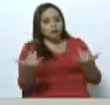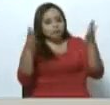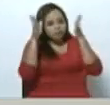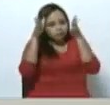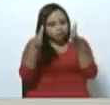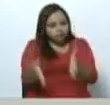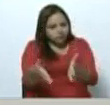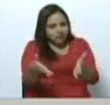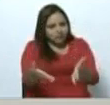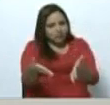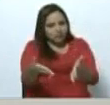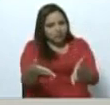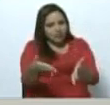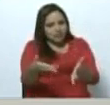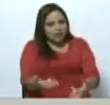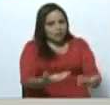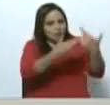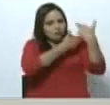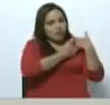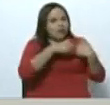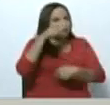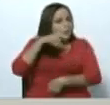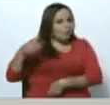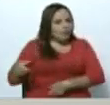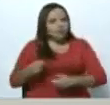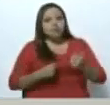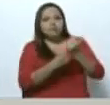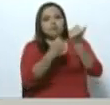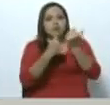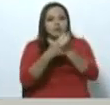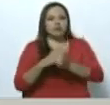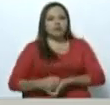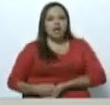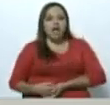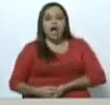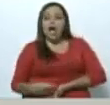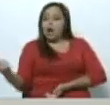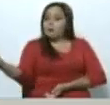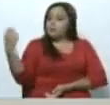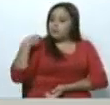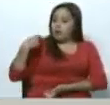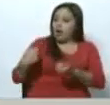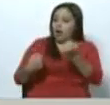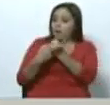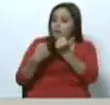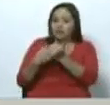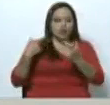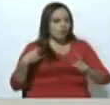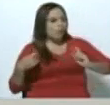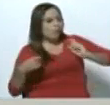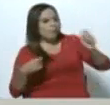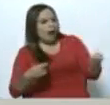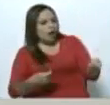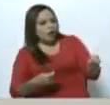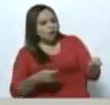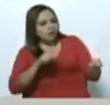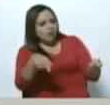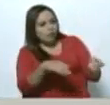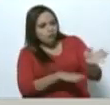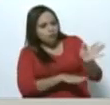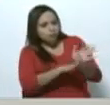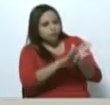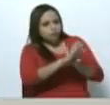responsabilidad de nuestro pueblo. Me dieron un crédito, pago para que me den otro crédito y